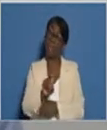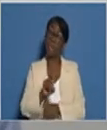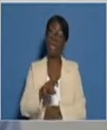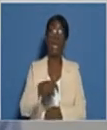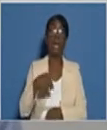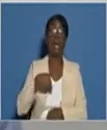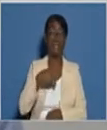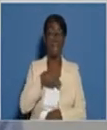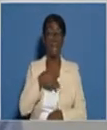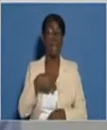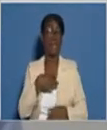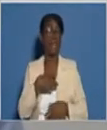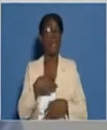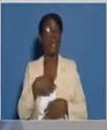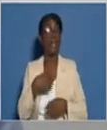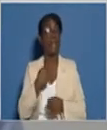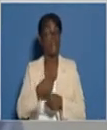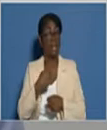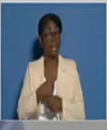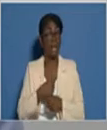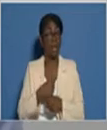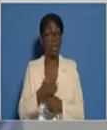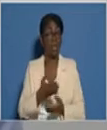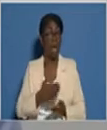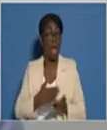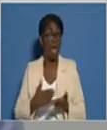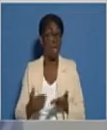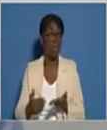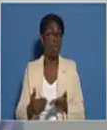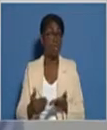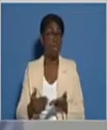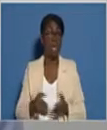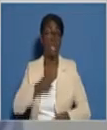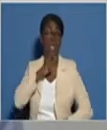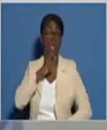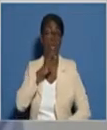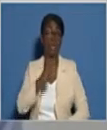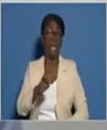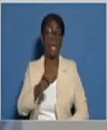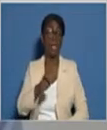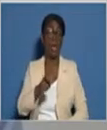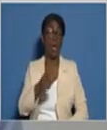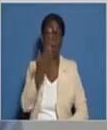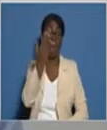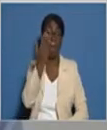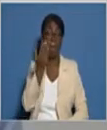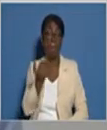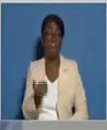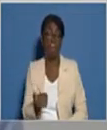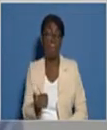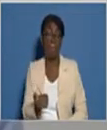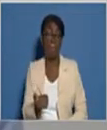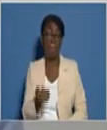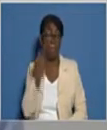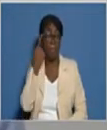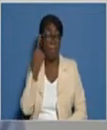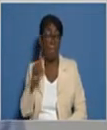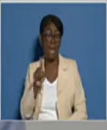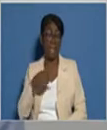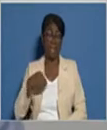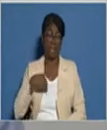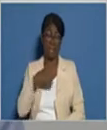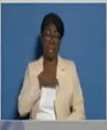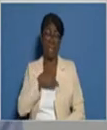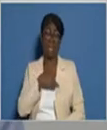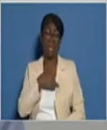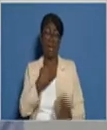alguna situación o alguna anomalía, debe el trabajador denunciarlo para que el Ministerio de Trabajo pueda comparecer a la empresa y